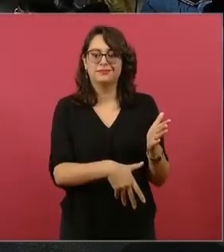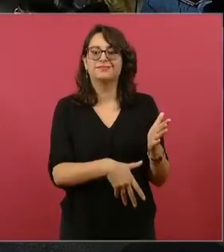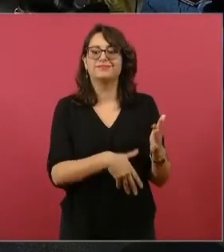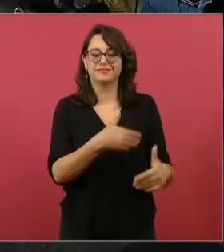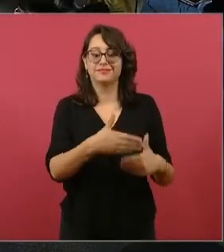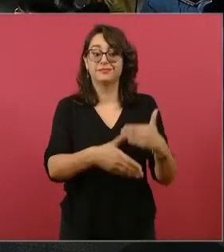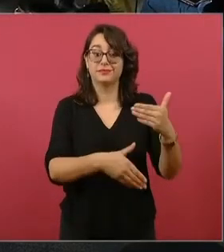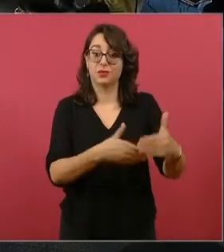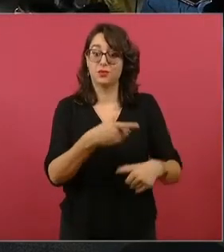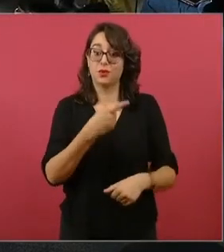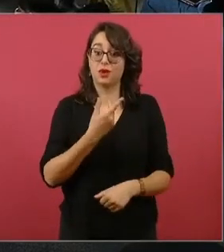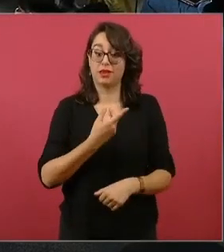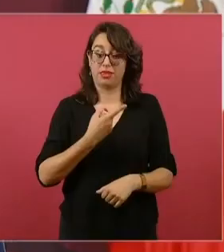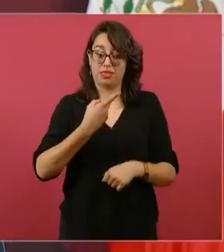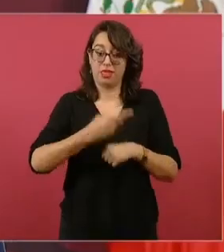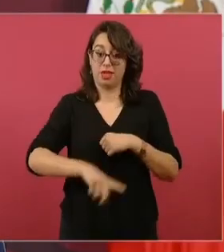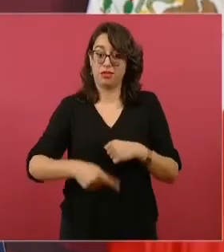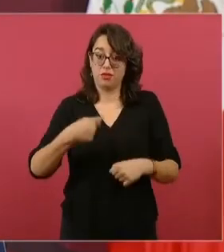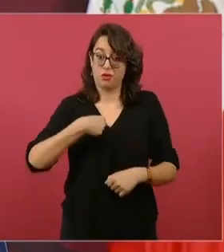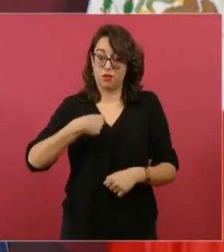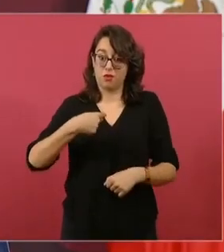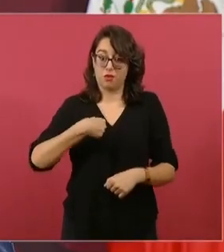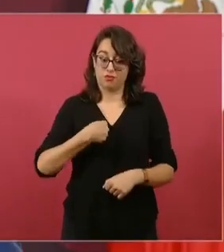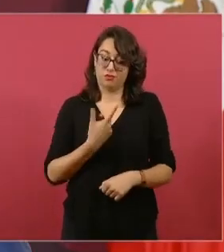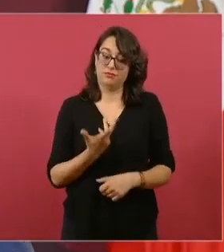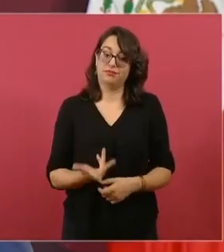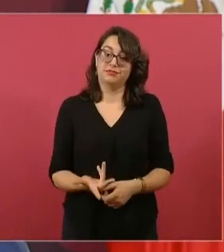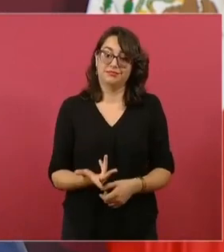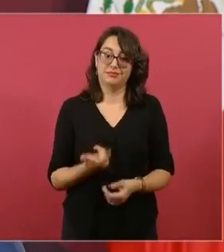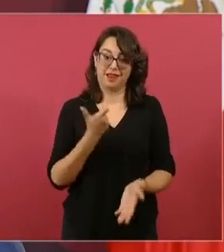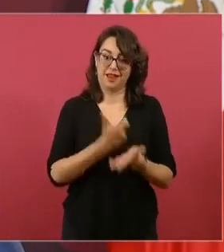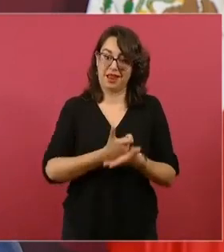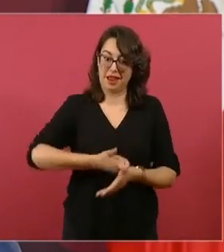Entonces hay que buscar la fruta de temporada, es más sana.